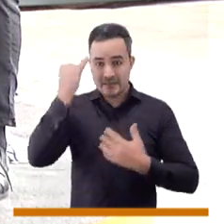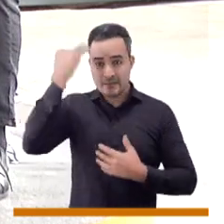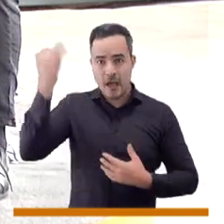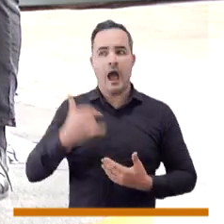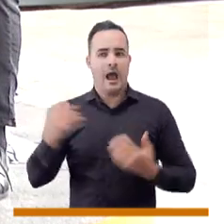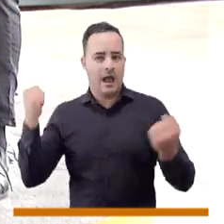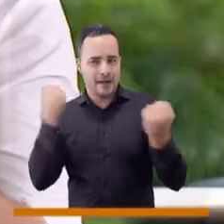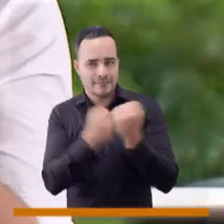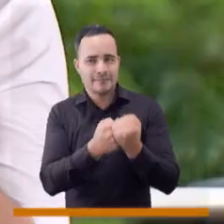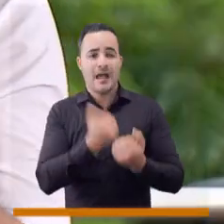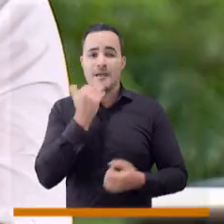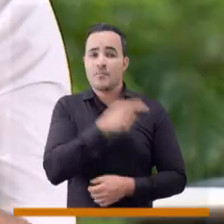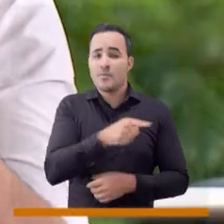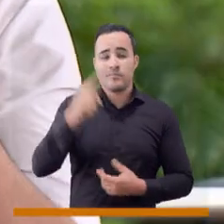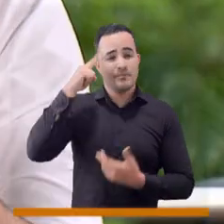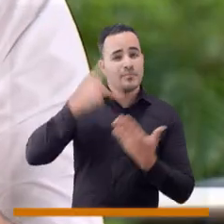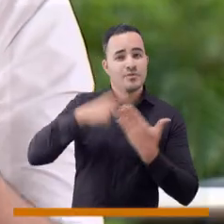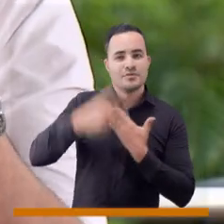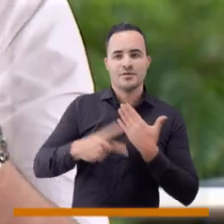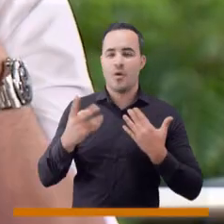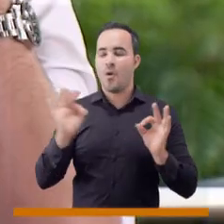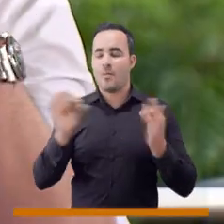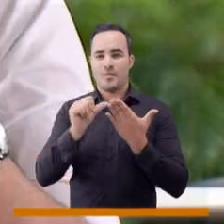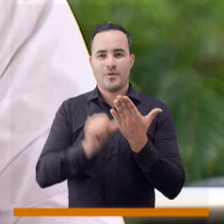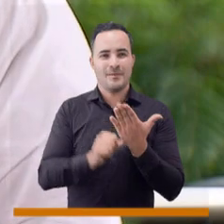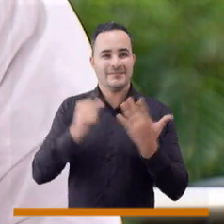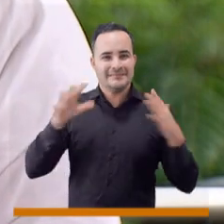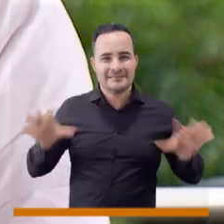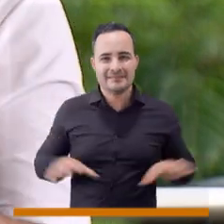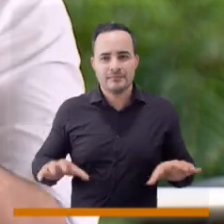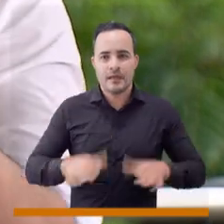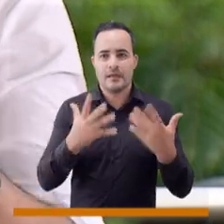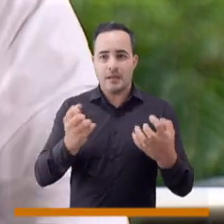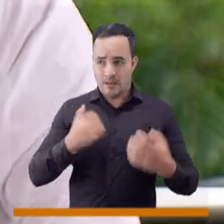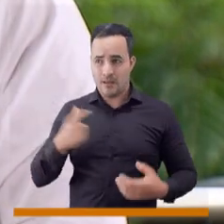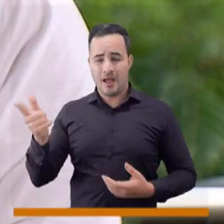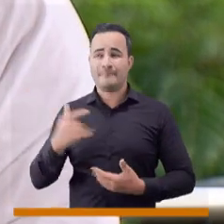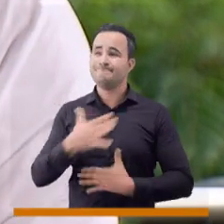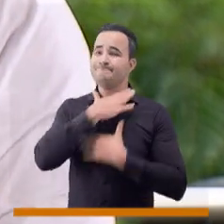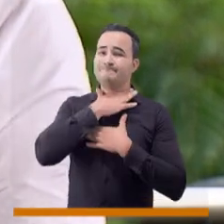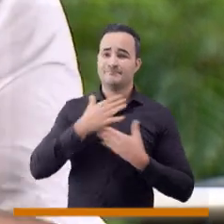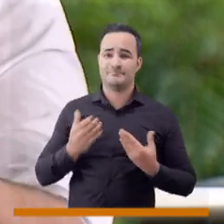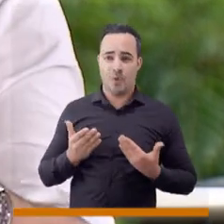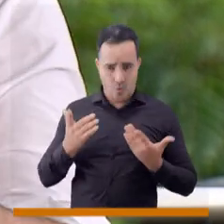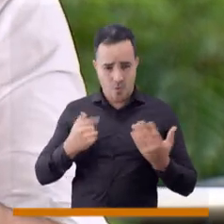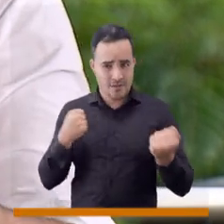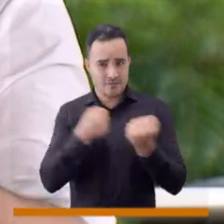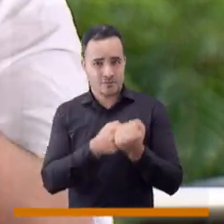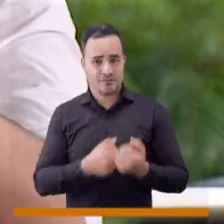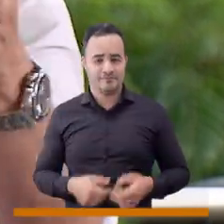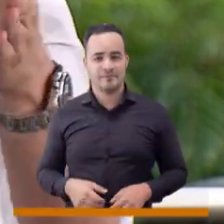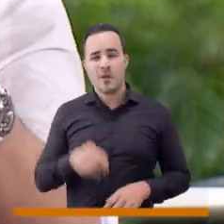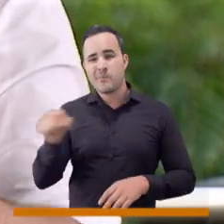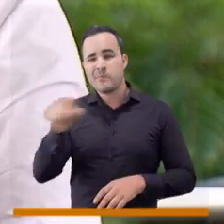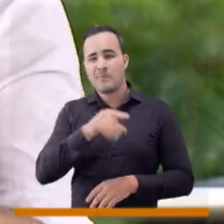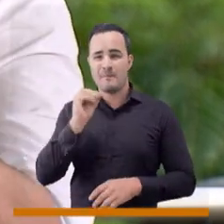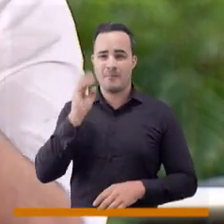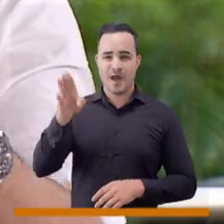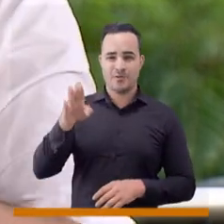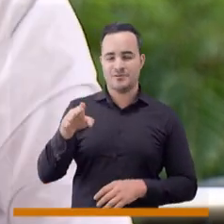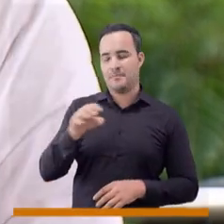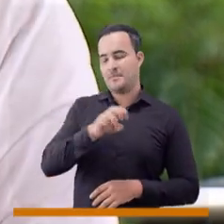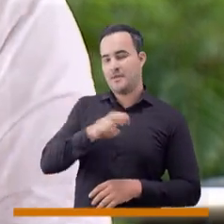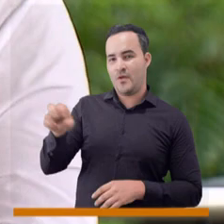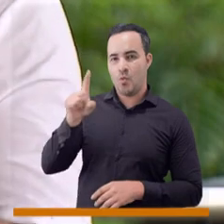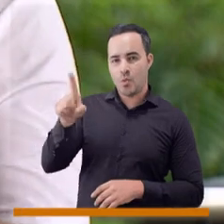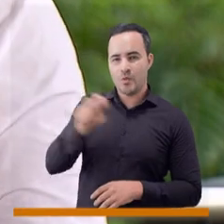el 90% de los proyectos y programas que tienen las personas en su cabeza no se queden por falta de financiación. ¿Qué es lo que pasa? Los bancos de primer piso y de